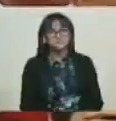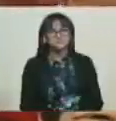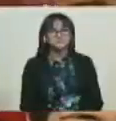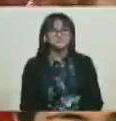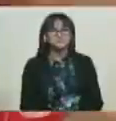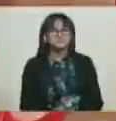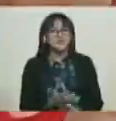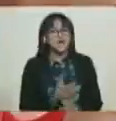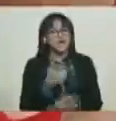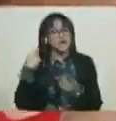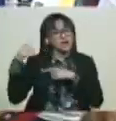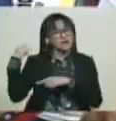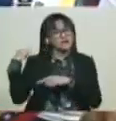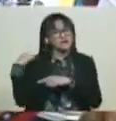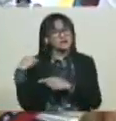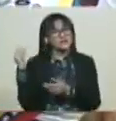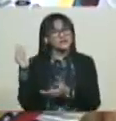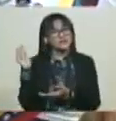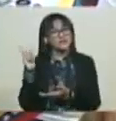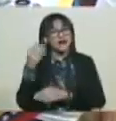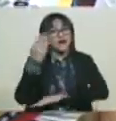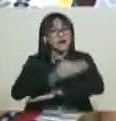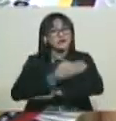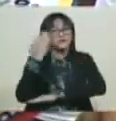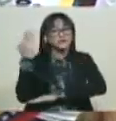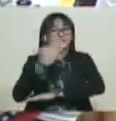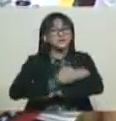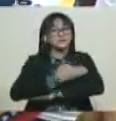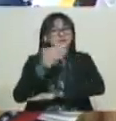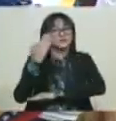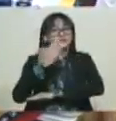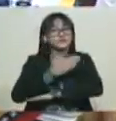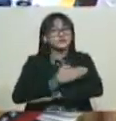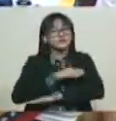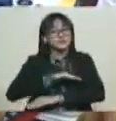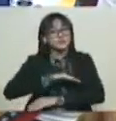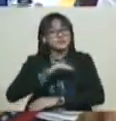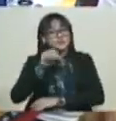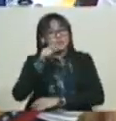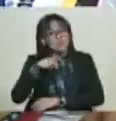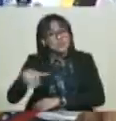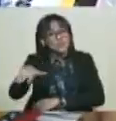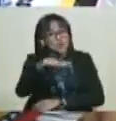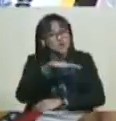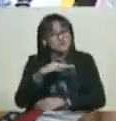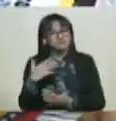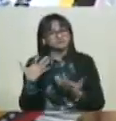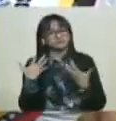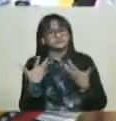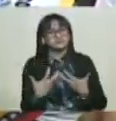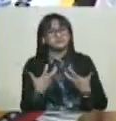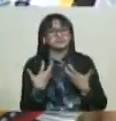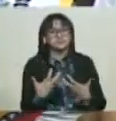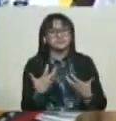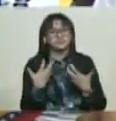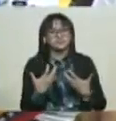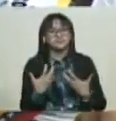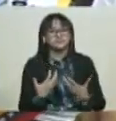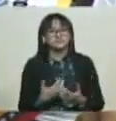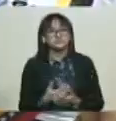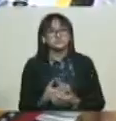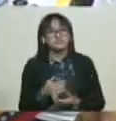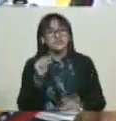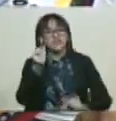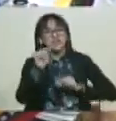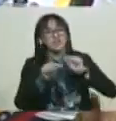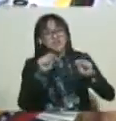antes de ayer estuve en cabimas y era un mar de pueblo mientras más ofenden al pueblo